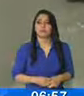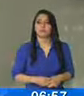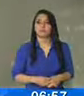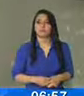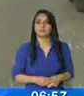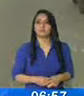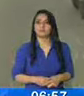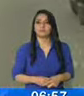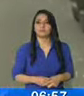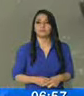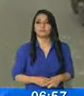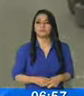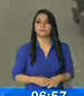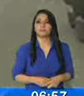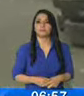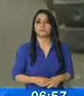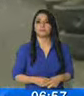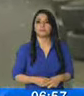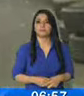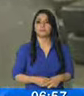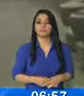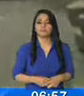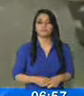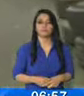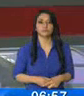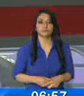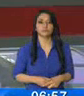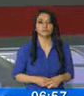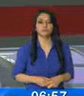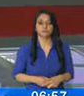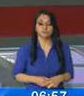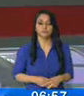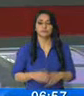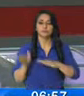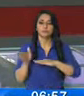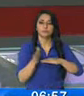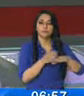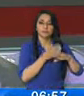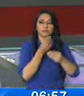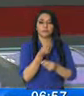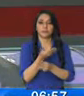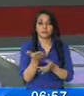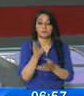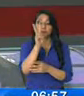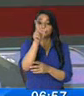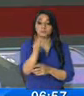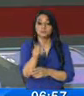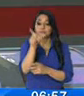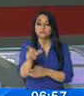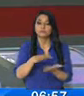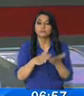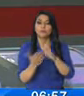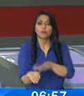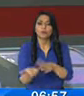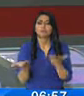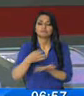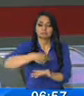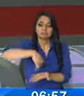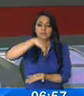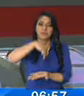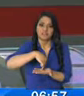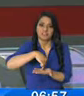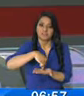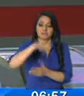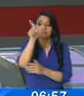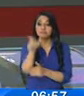lugar informó roselena vascon vamos a contarles ahora que dos personas murieron en la provincia de manabí el primer caso un hombre